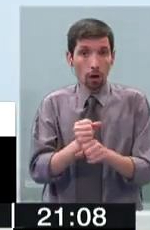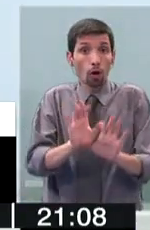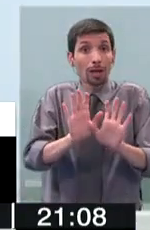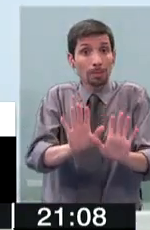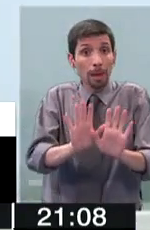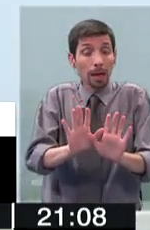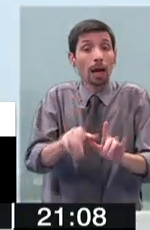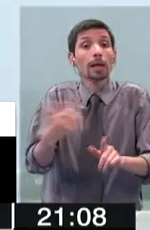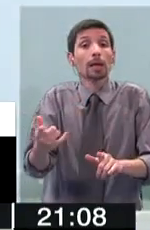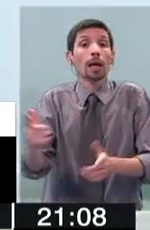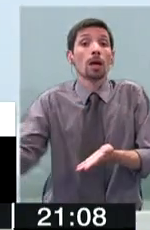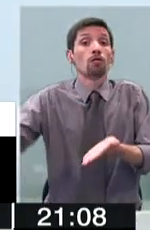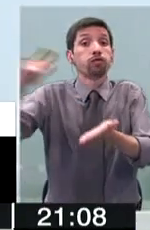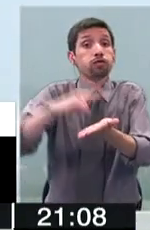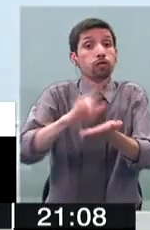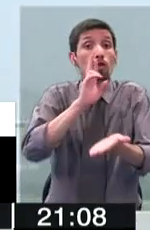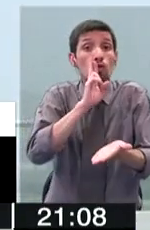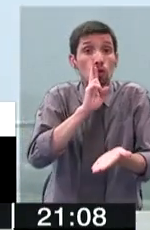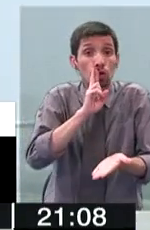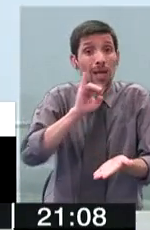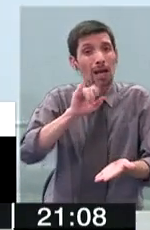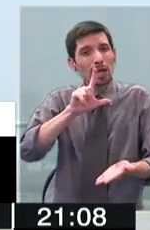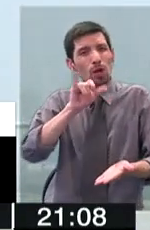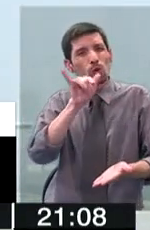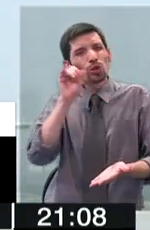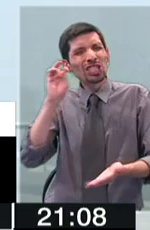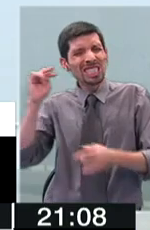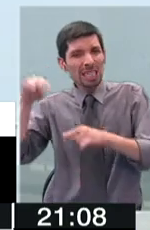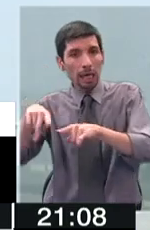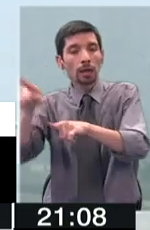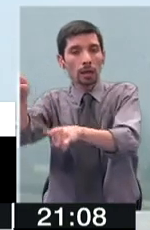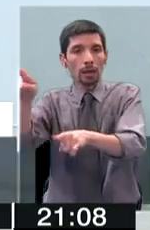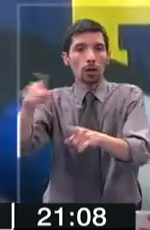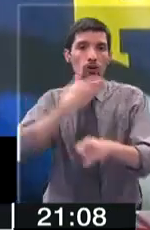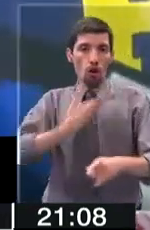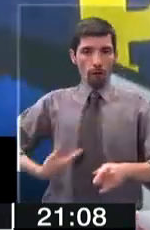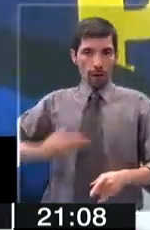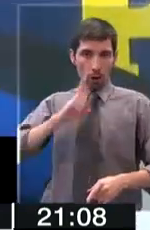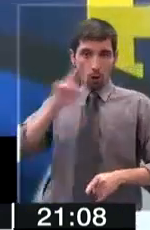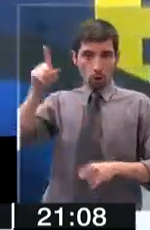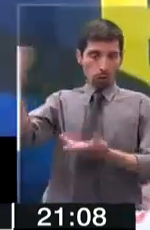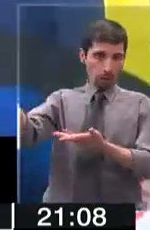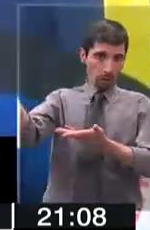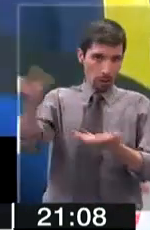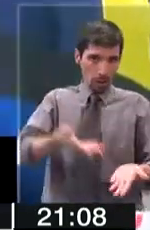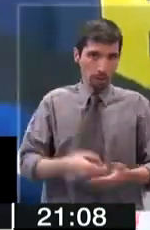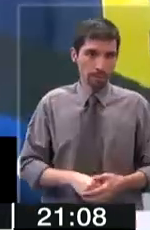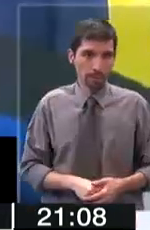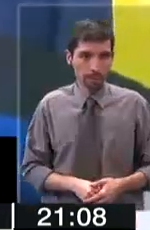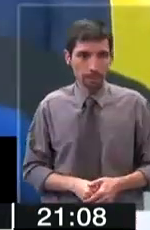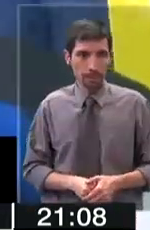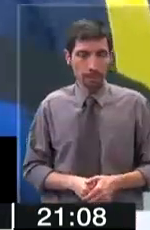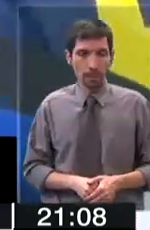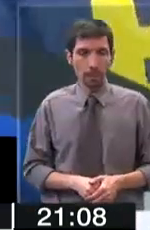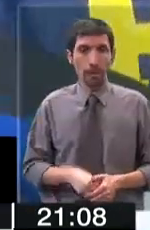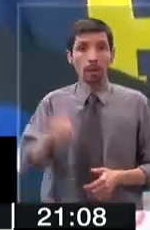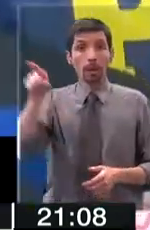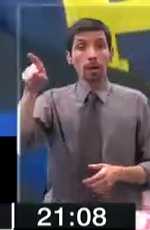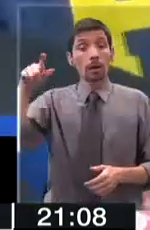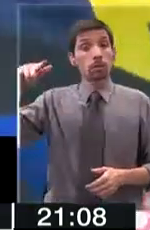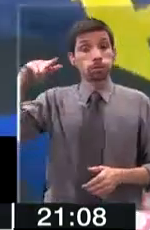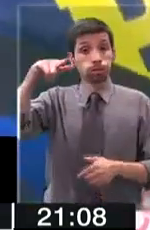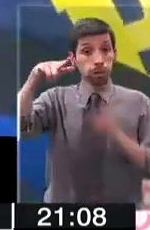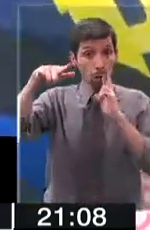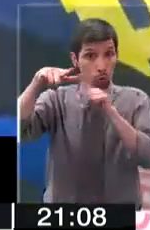Ilyushin Il-76, ofrecido por el gobierno de Vladimir Putin. Con su capacidad de lanzamiento de